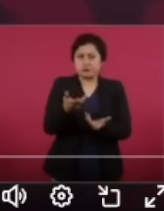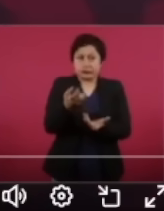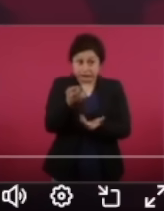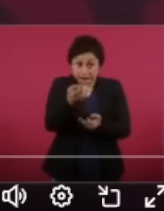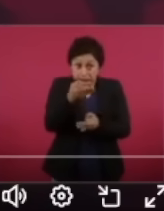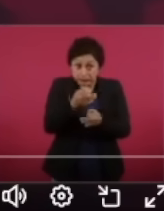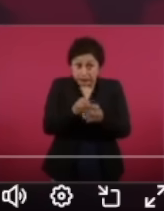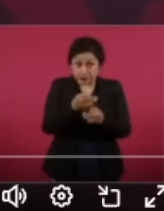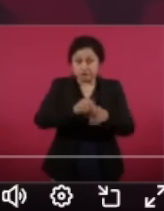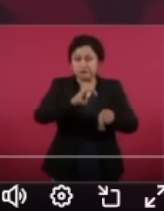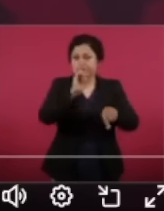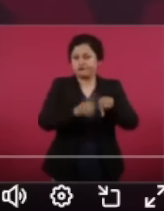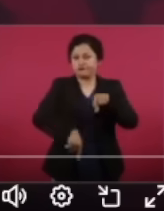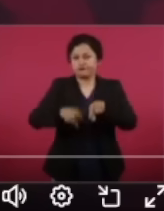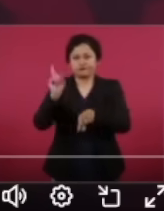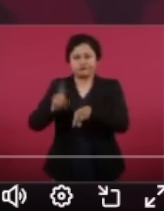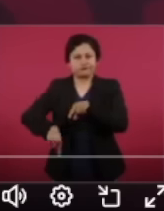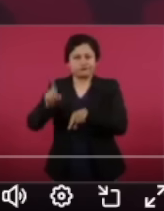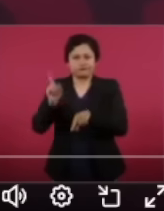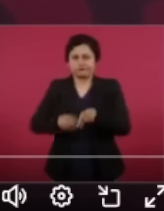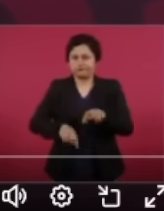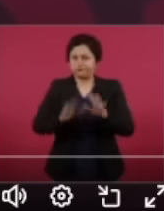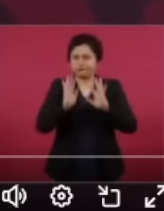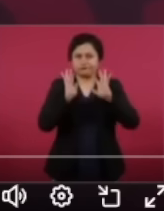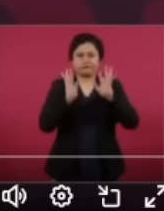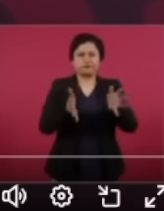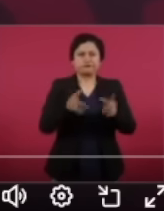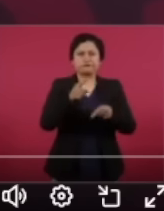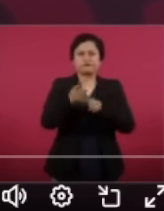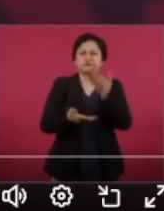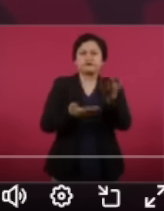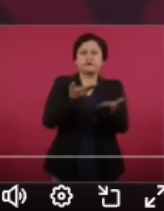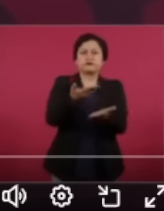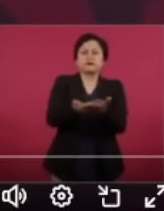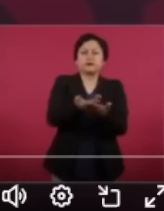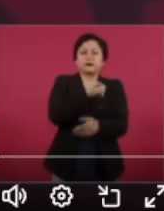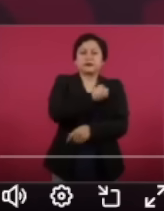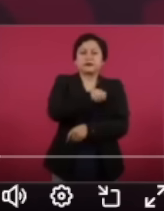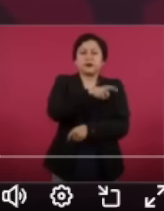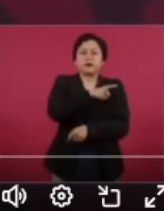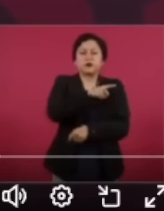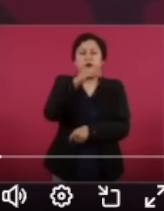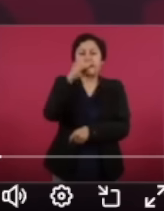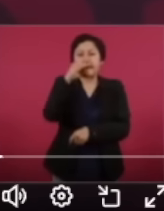eh pago por los servicios de salud ni por